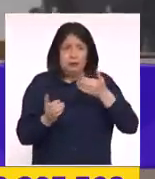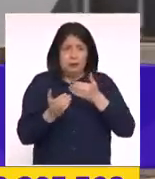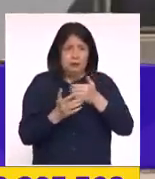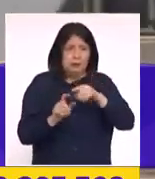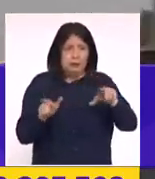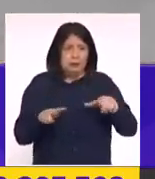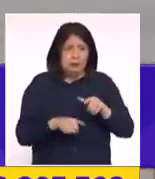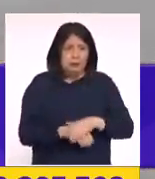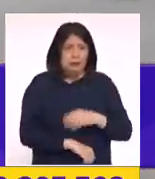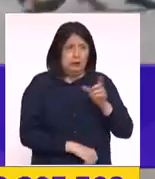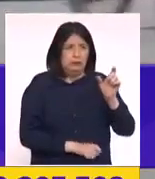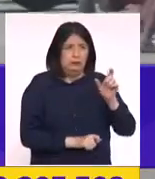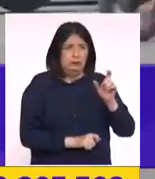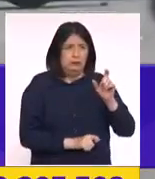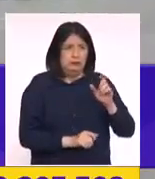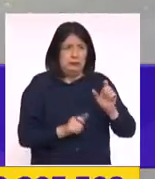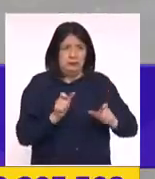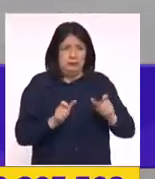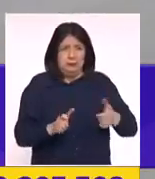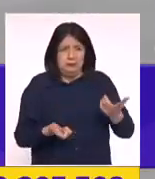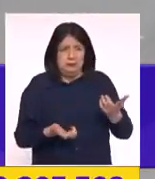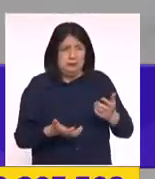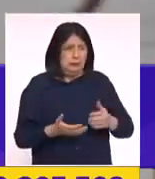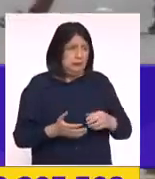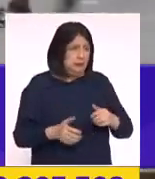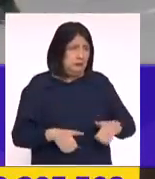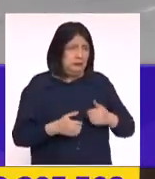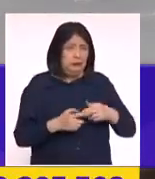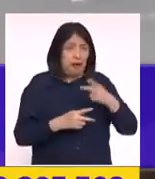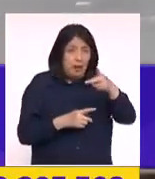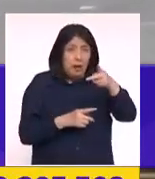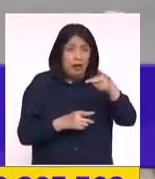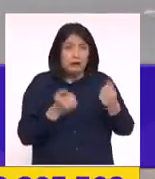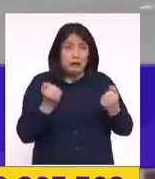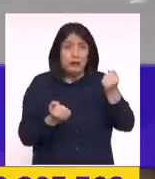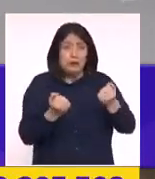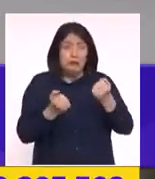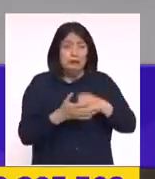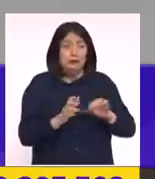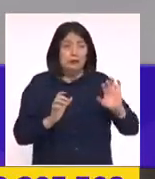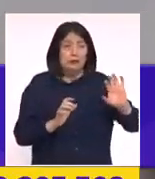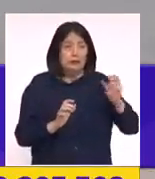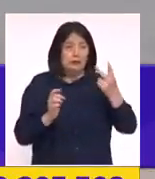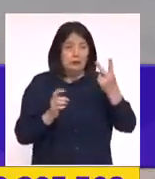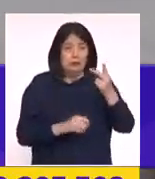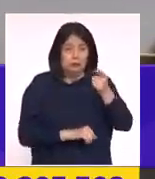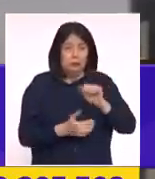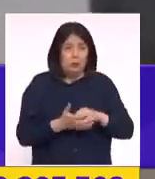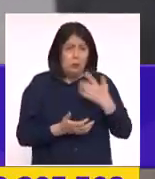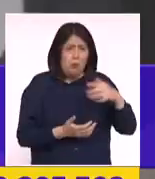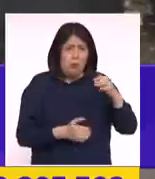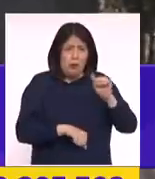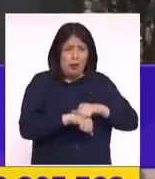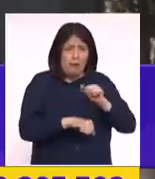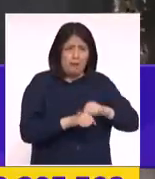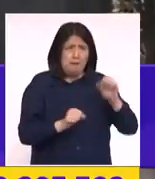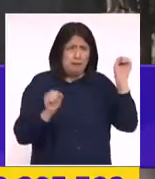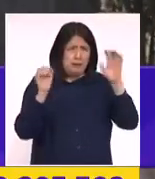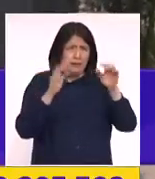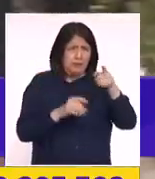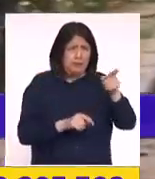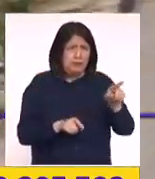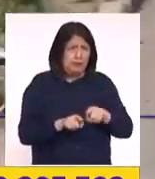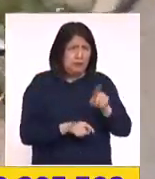cerca. Vecinos, personas que ni siquiera están dentro de esa manifestación. Ahí está el vehículo de Latina y están lanzando piedras también.